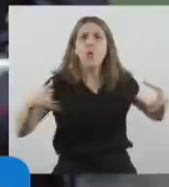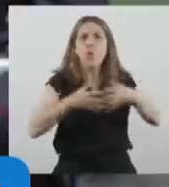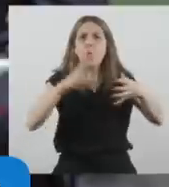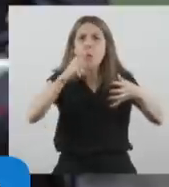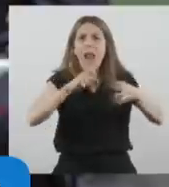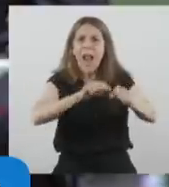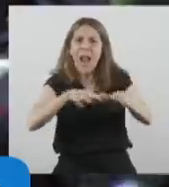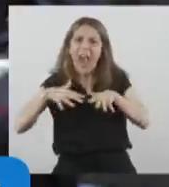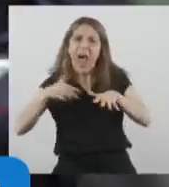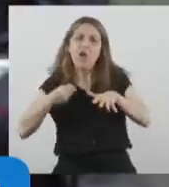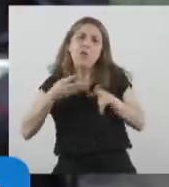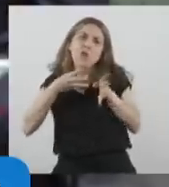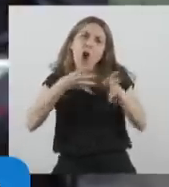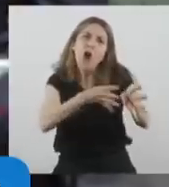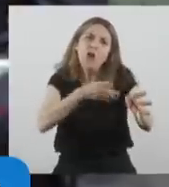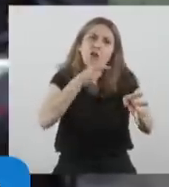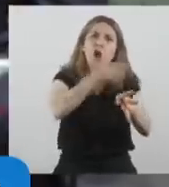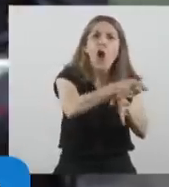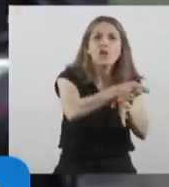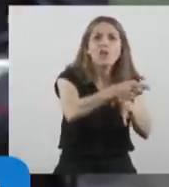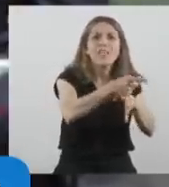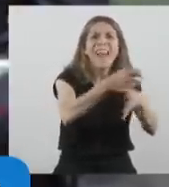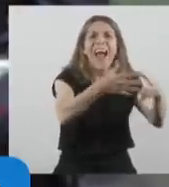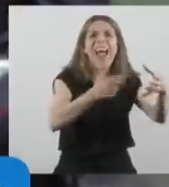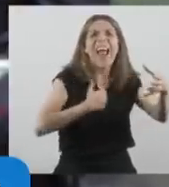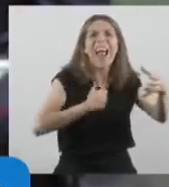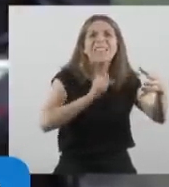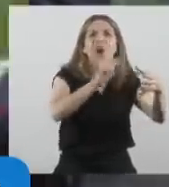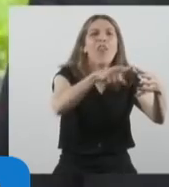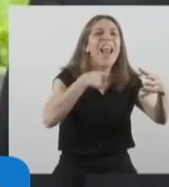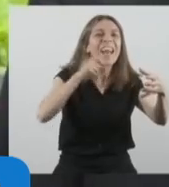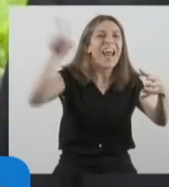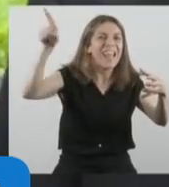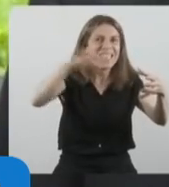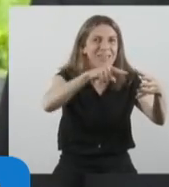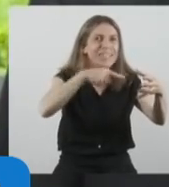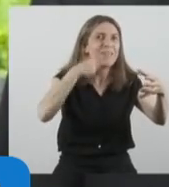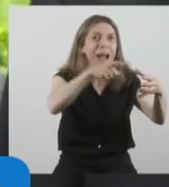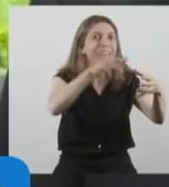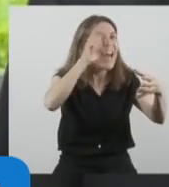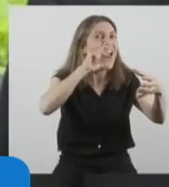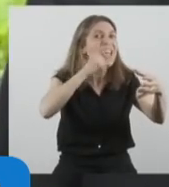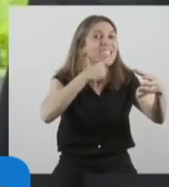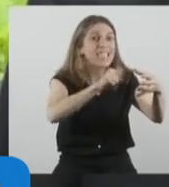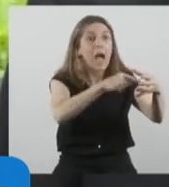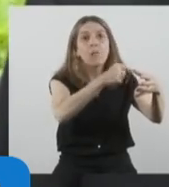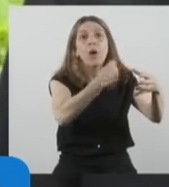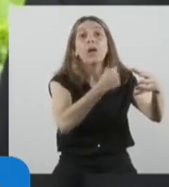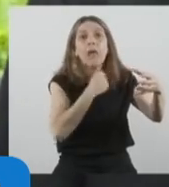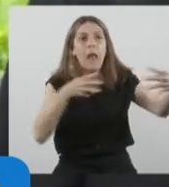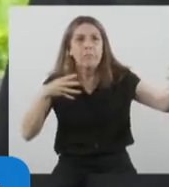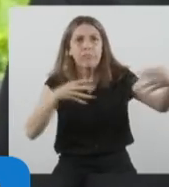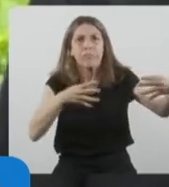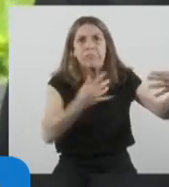para pelear contra los contra el ejército realista que él quería recuperar para españa las tierras que eran